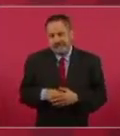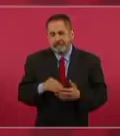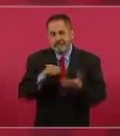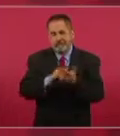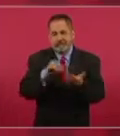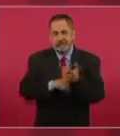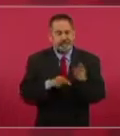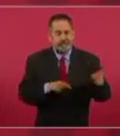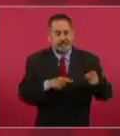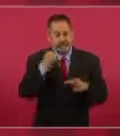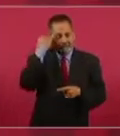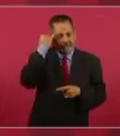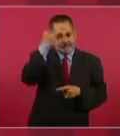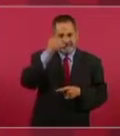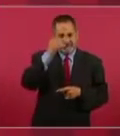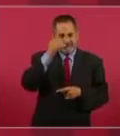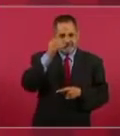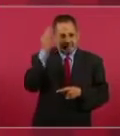los dogmas